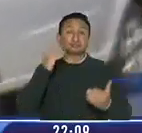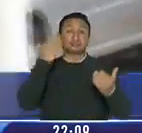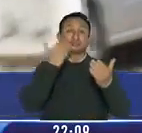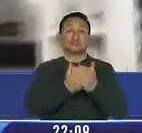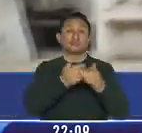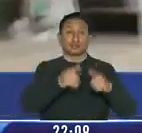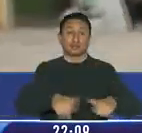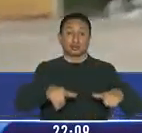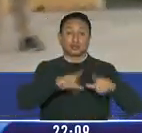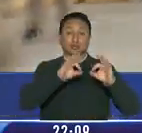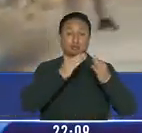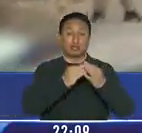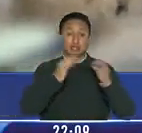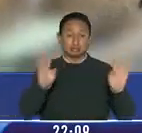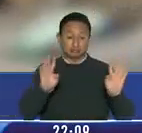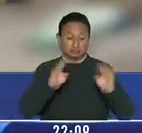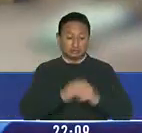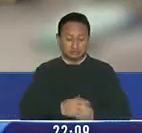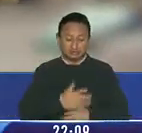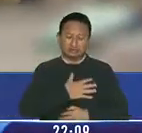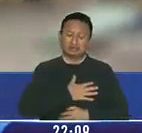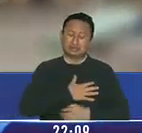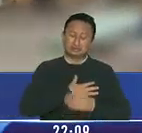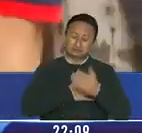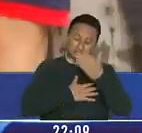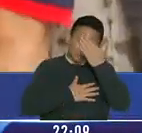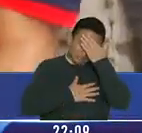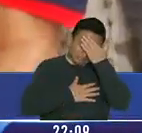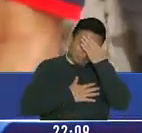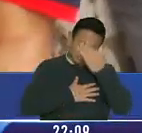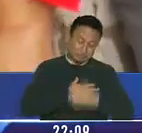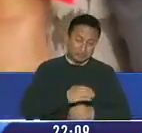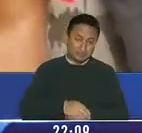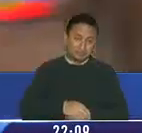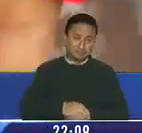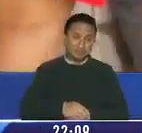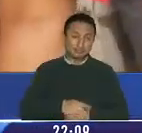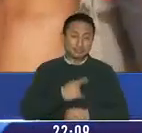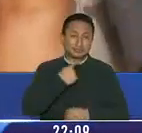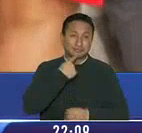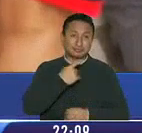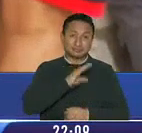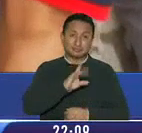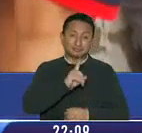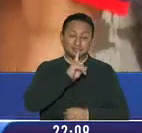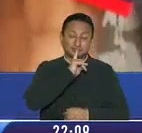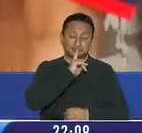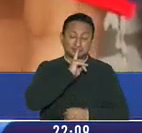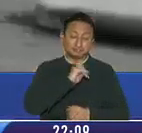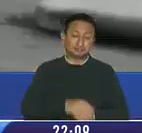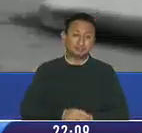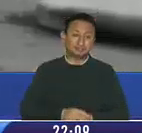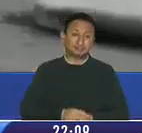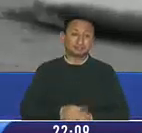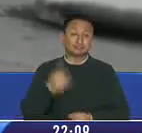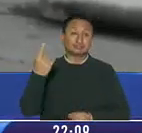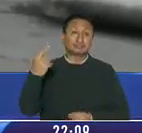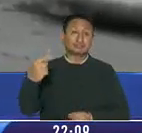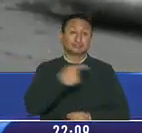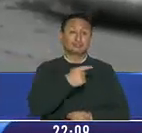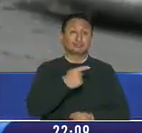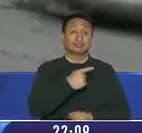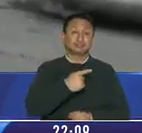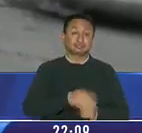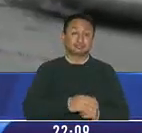hicieron presentes sus familiares, quienes, consternados por lo acontecido, prefirieron no dar declaraciones. Solo se conoció que la fallecida